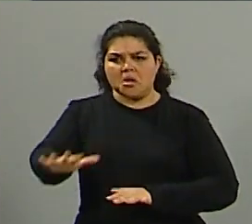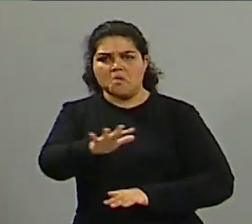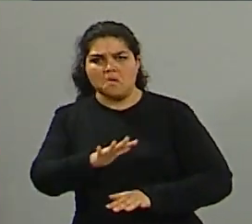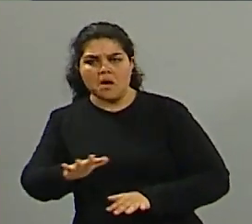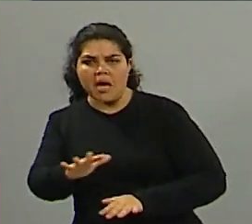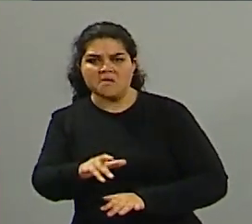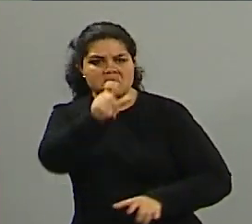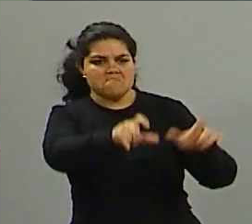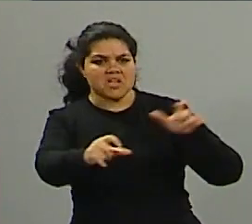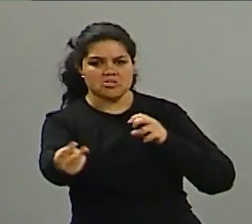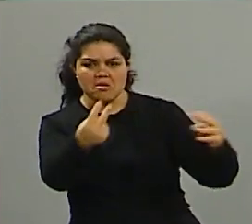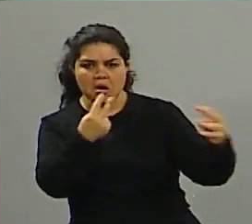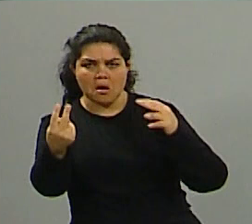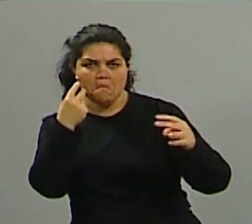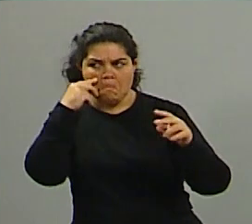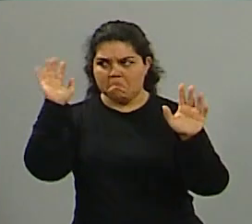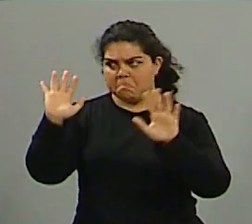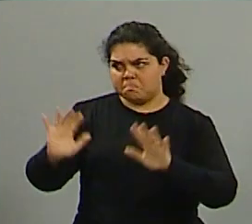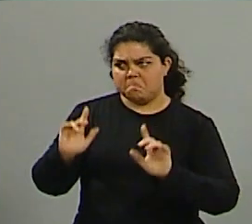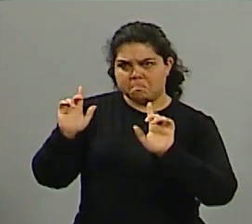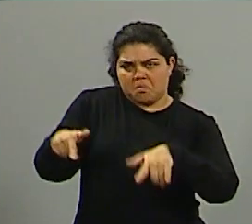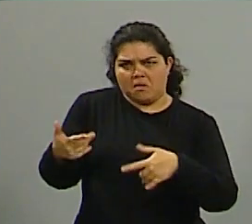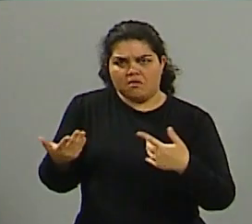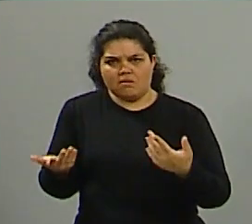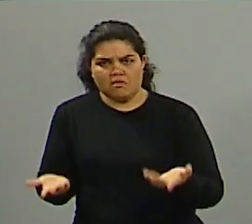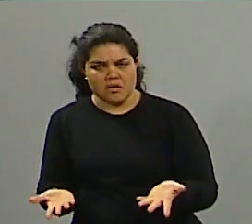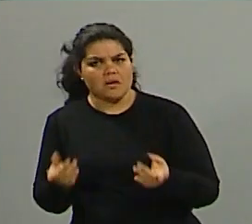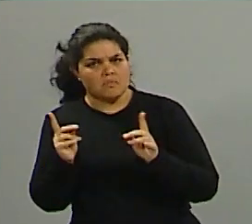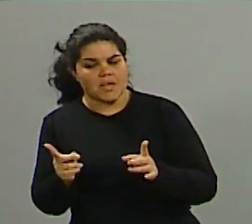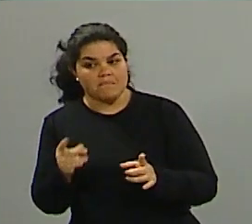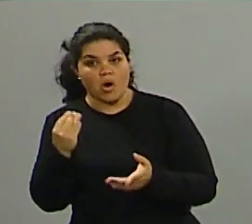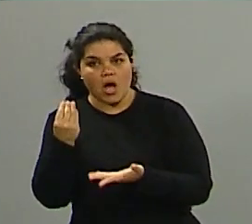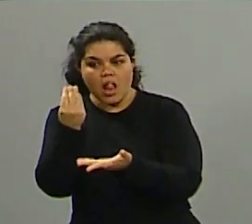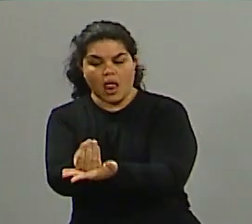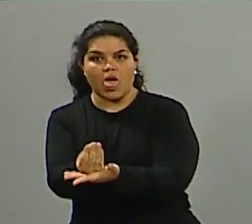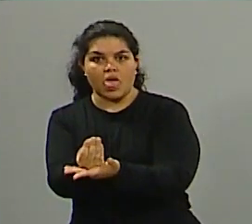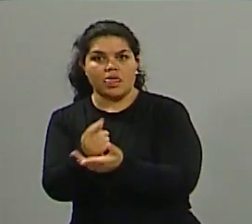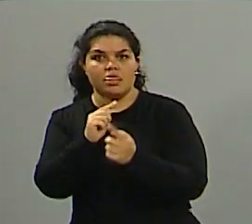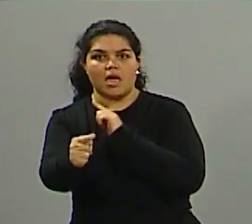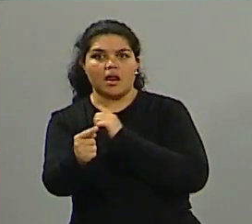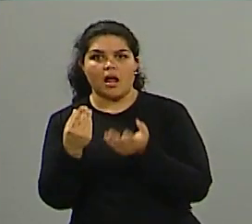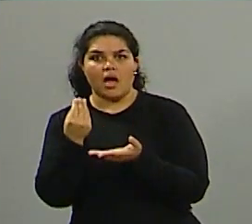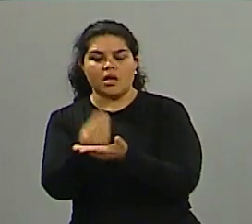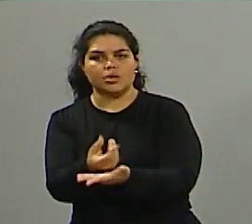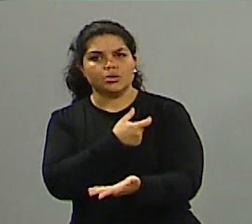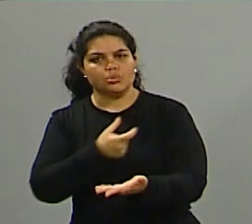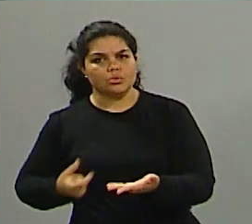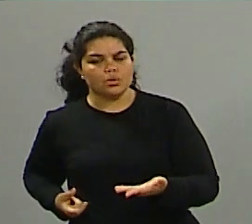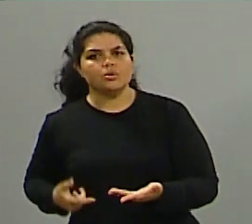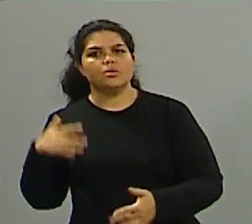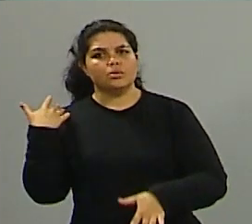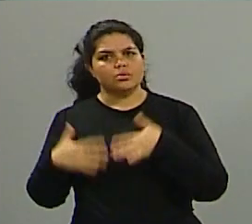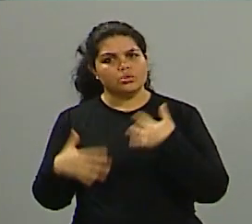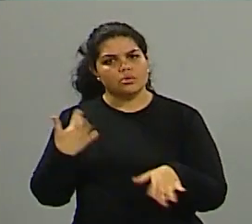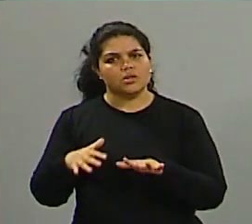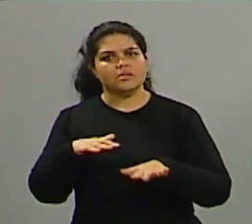conocen, y esto tiene algunas particularidades que ahora vamos a desentramar algunas cuestiones interesantes de